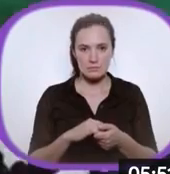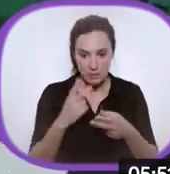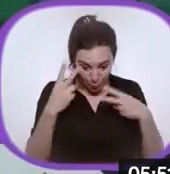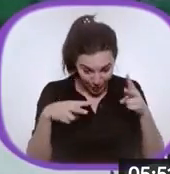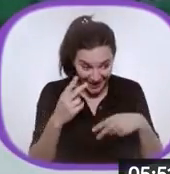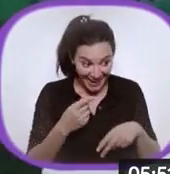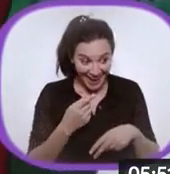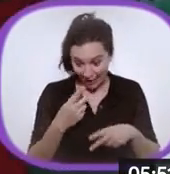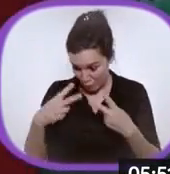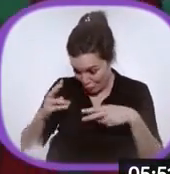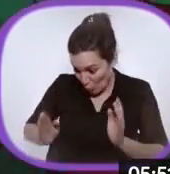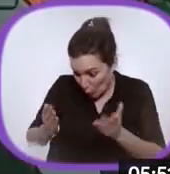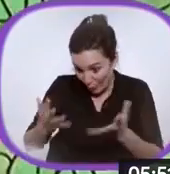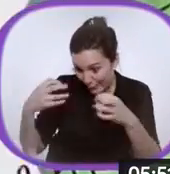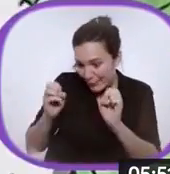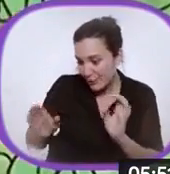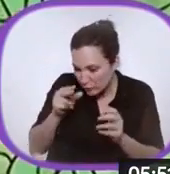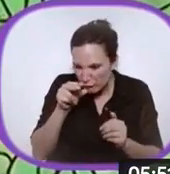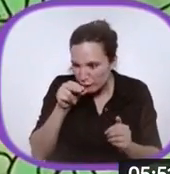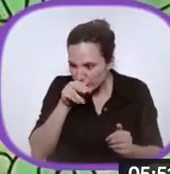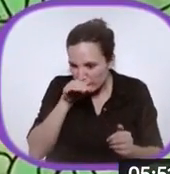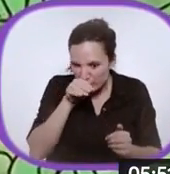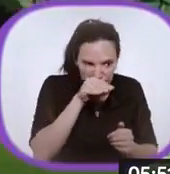¡Búscalo, Milú! ¡Encuéntralo!